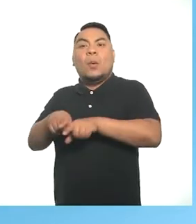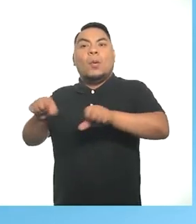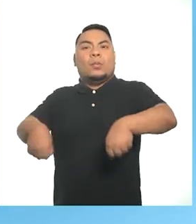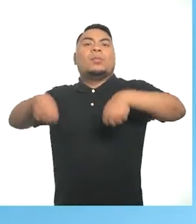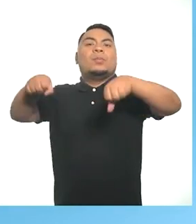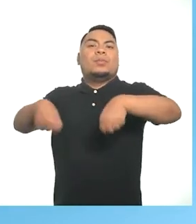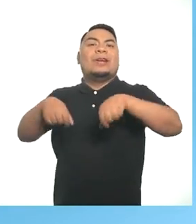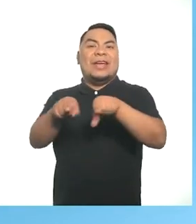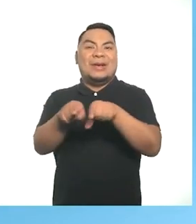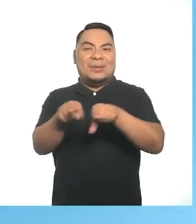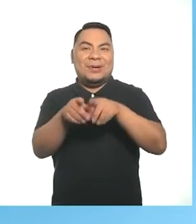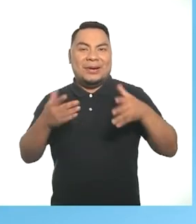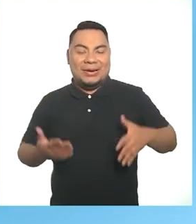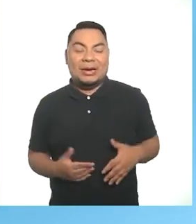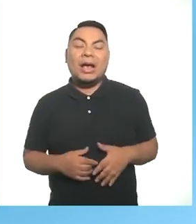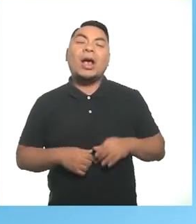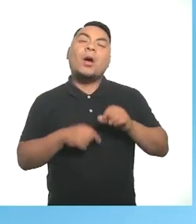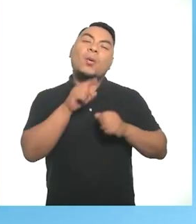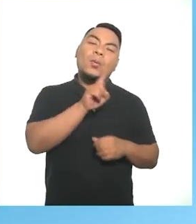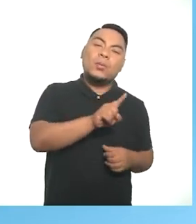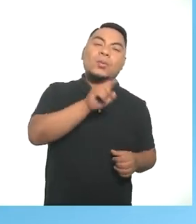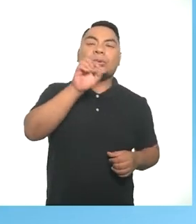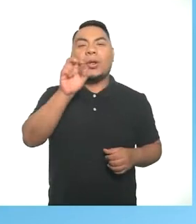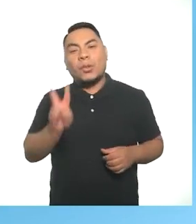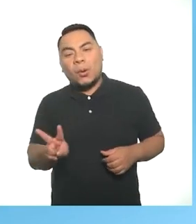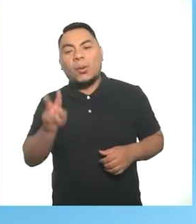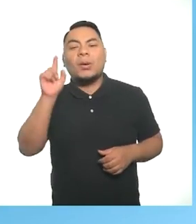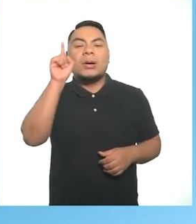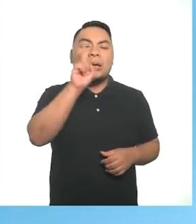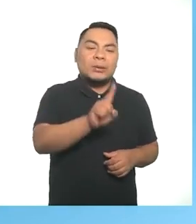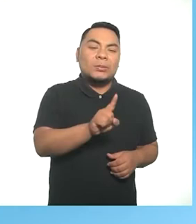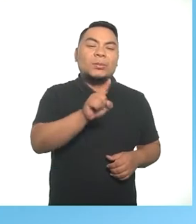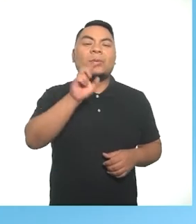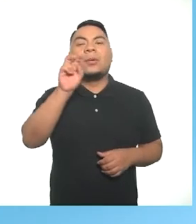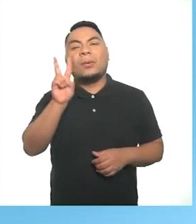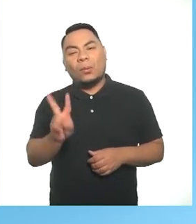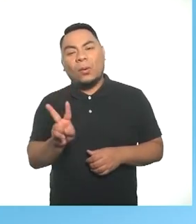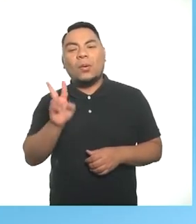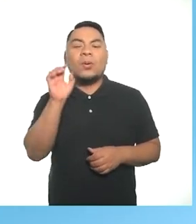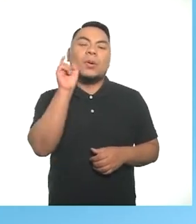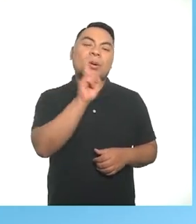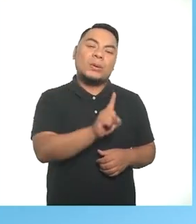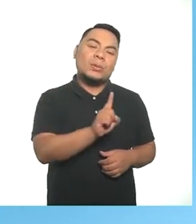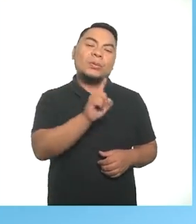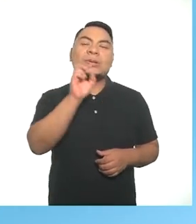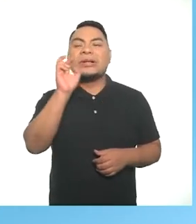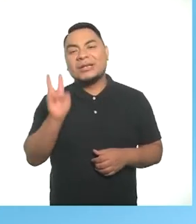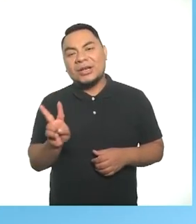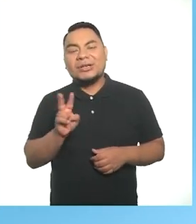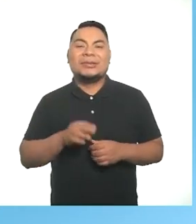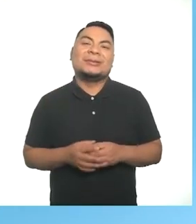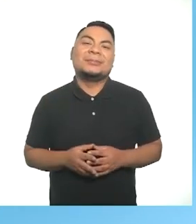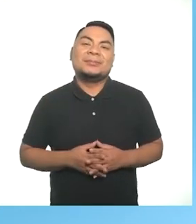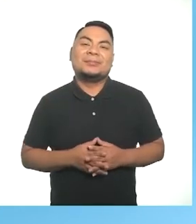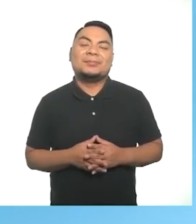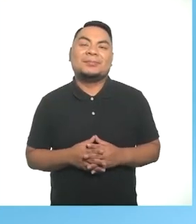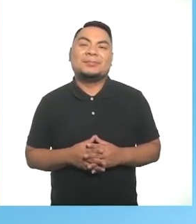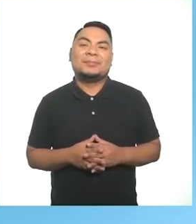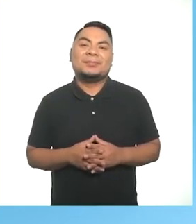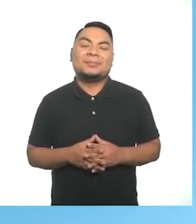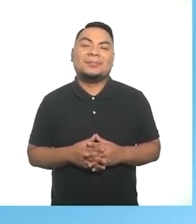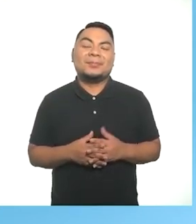caballos galopando. Uno, dos, uno, dos, uno, dos.